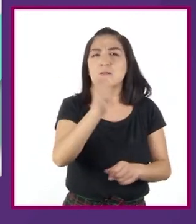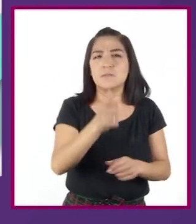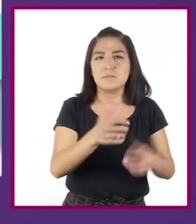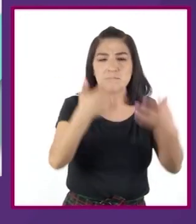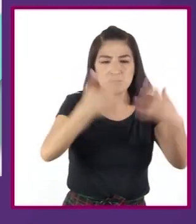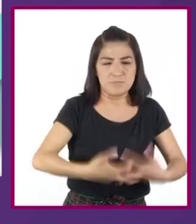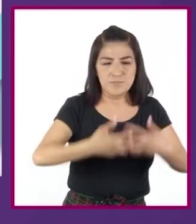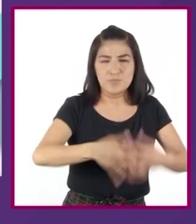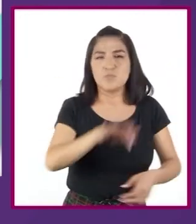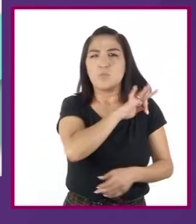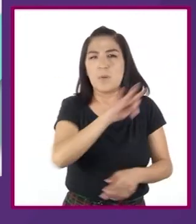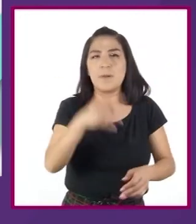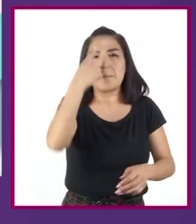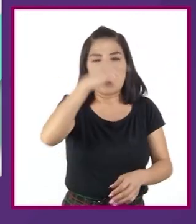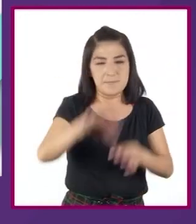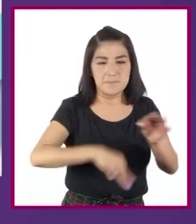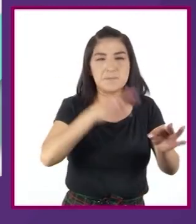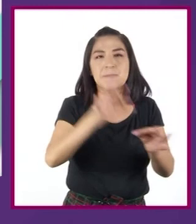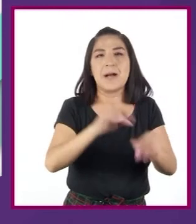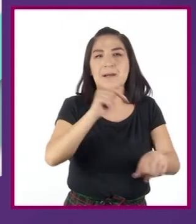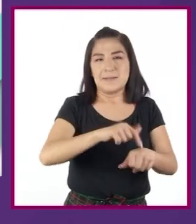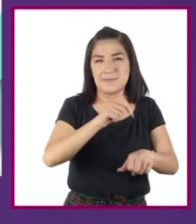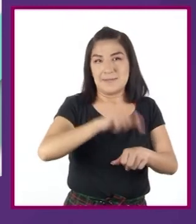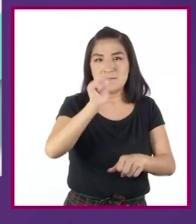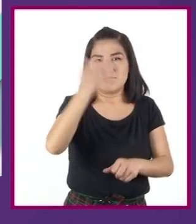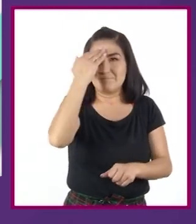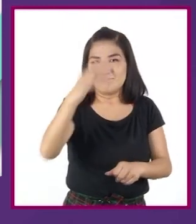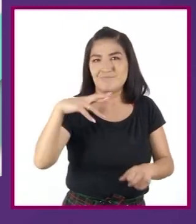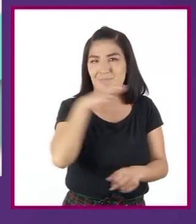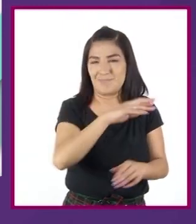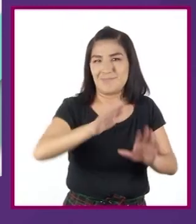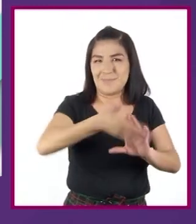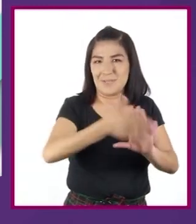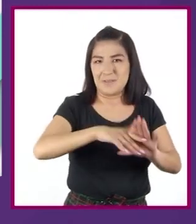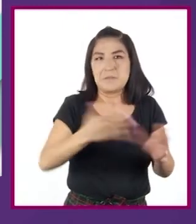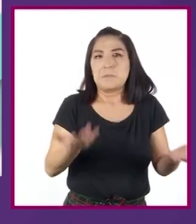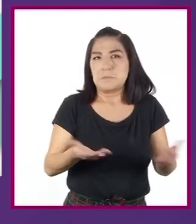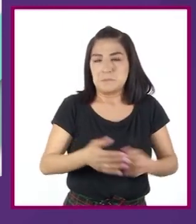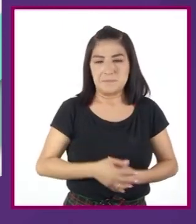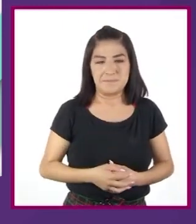máquina que cumple con el requerimiento de la compañía?